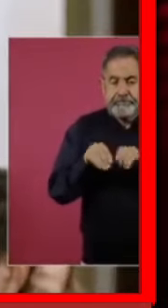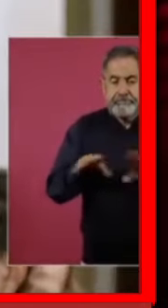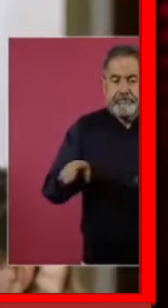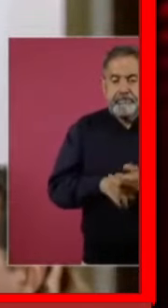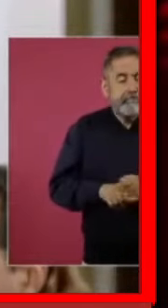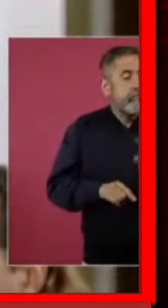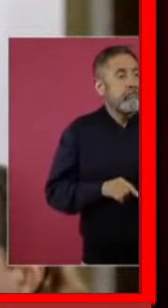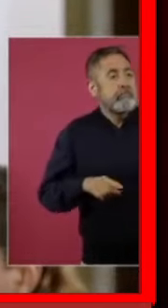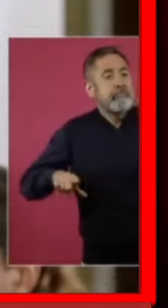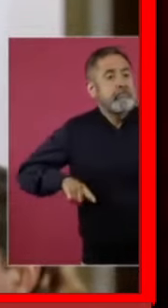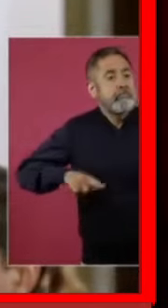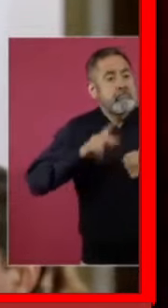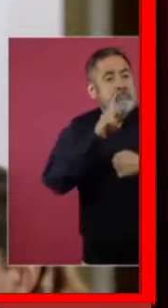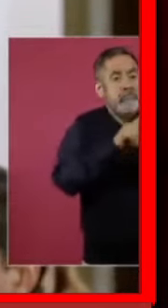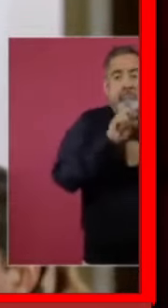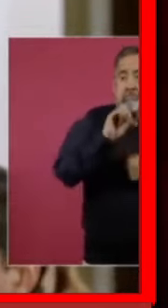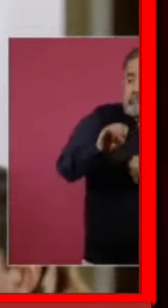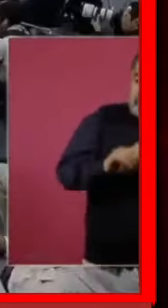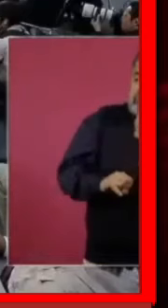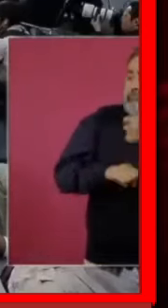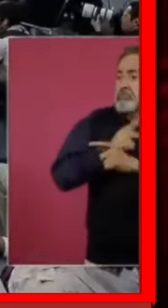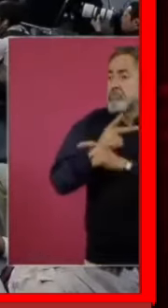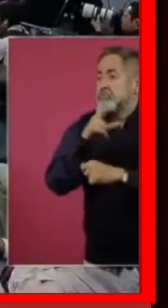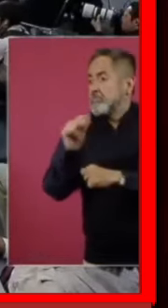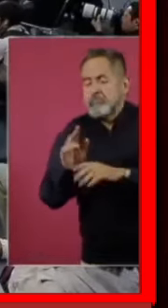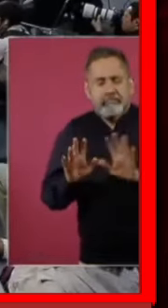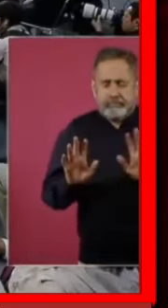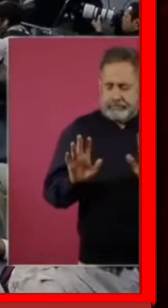Gobierno ya se pronunció otro